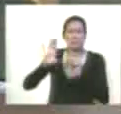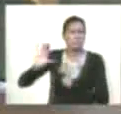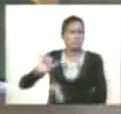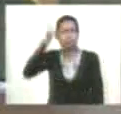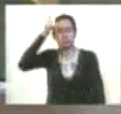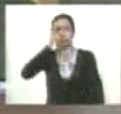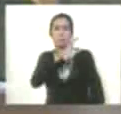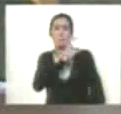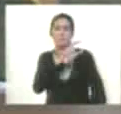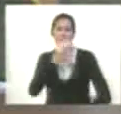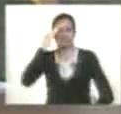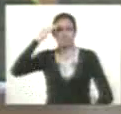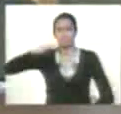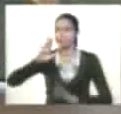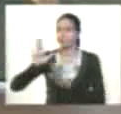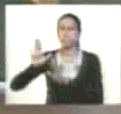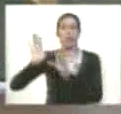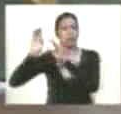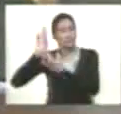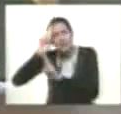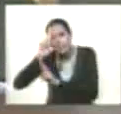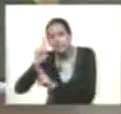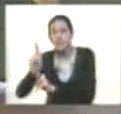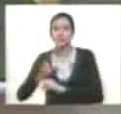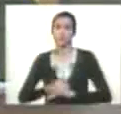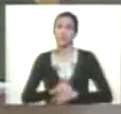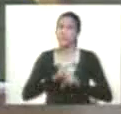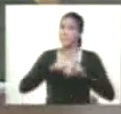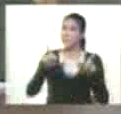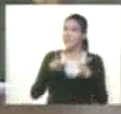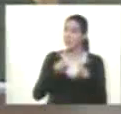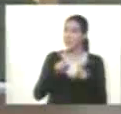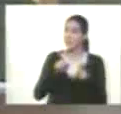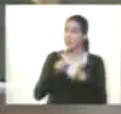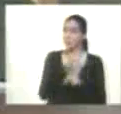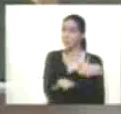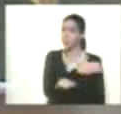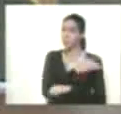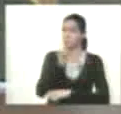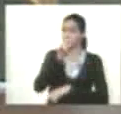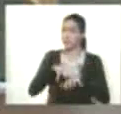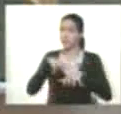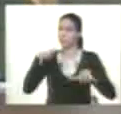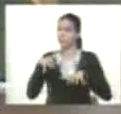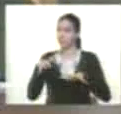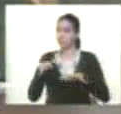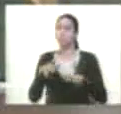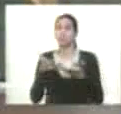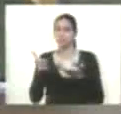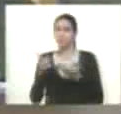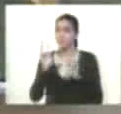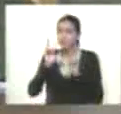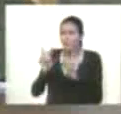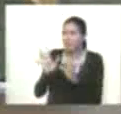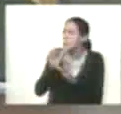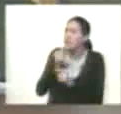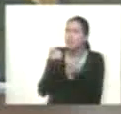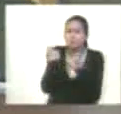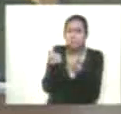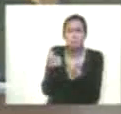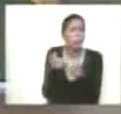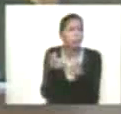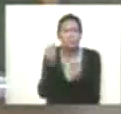Si no tienen un poquito, si tomaron ese poquito de poder ahí en la Asamblea Nacional y no tienen un poquito de